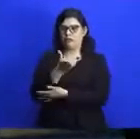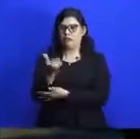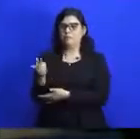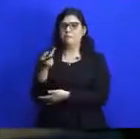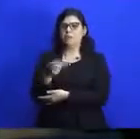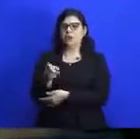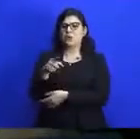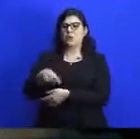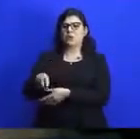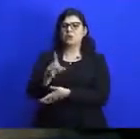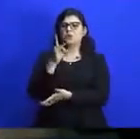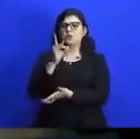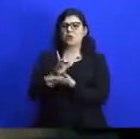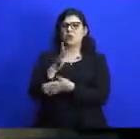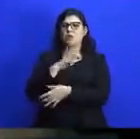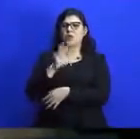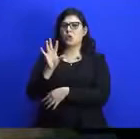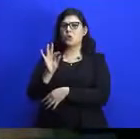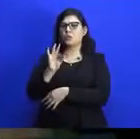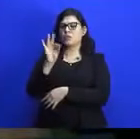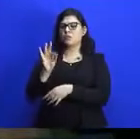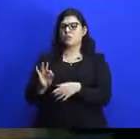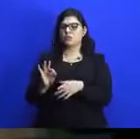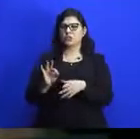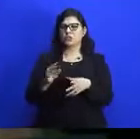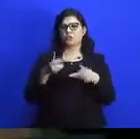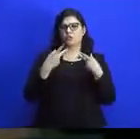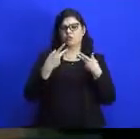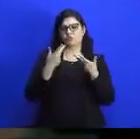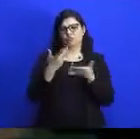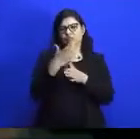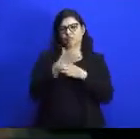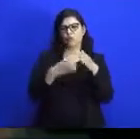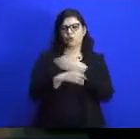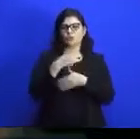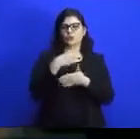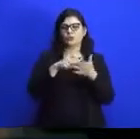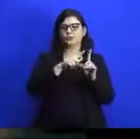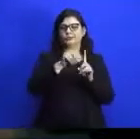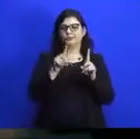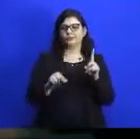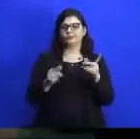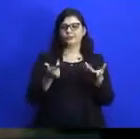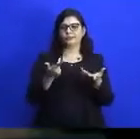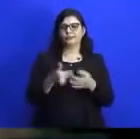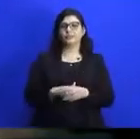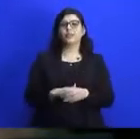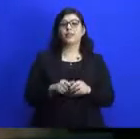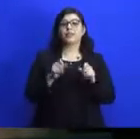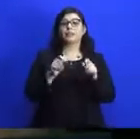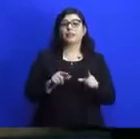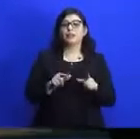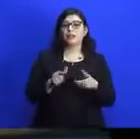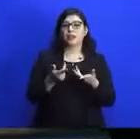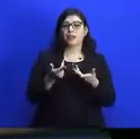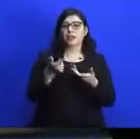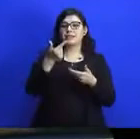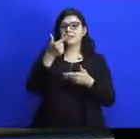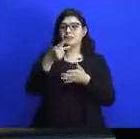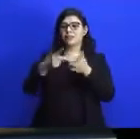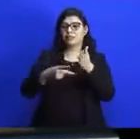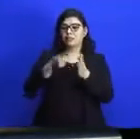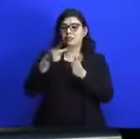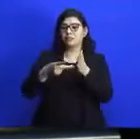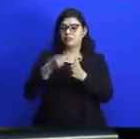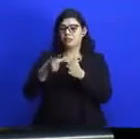el 40% del consumo nacional. Y por otro lado, pasan hasta 7 manos entre el pequeño